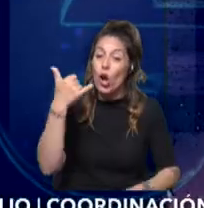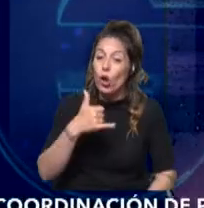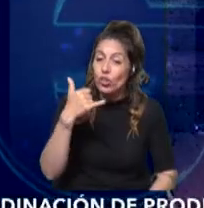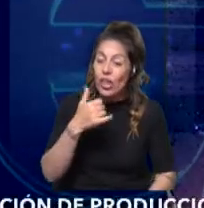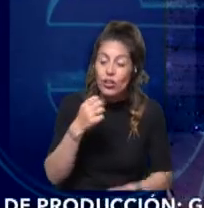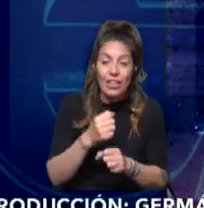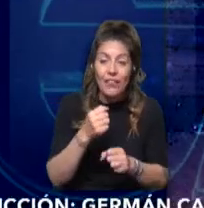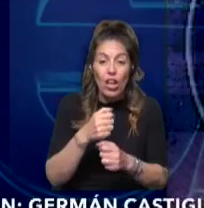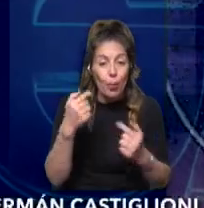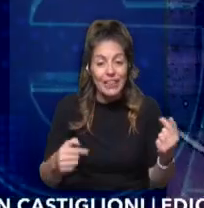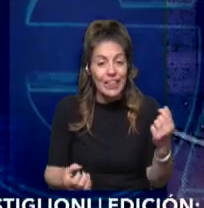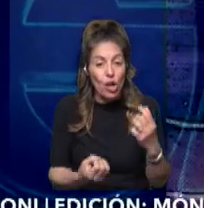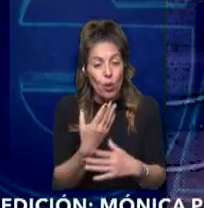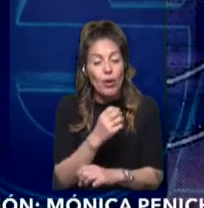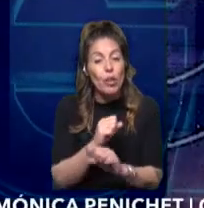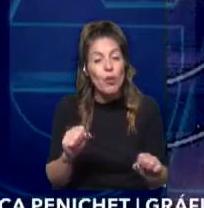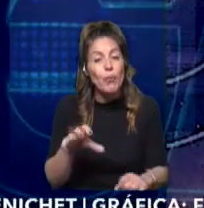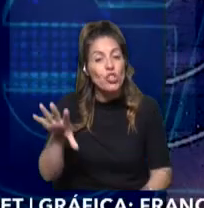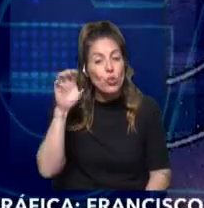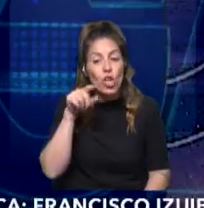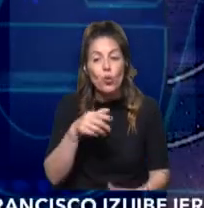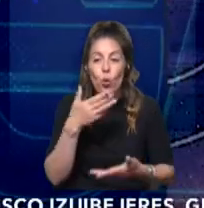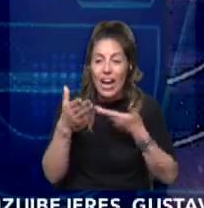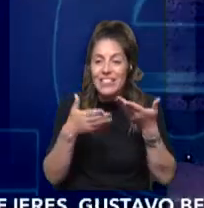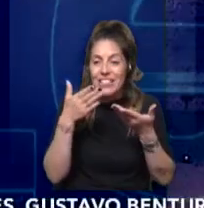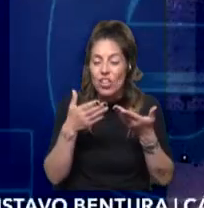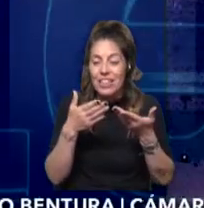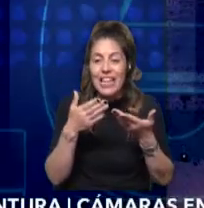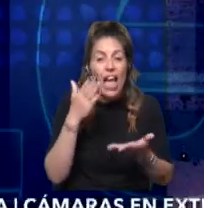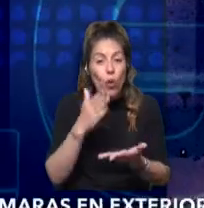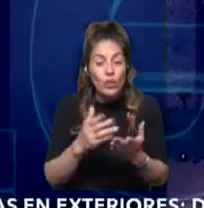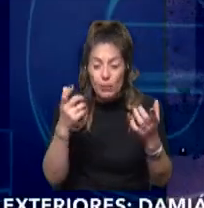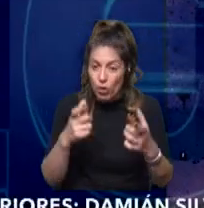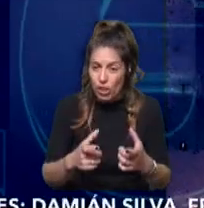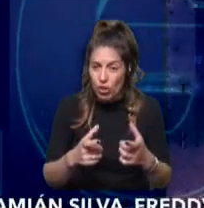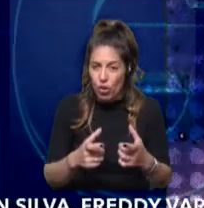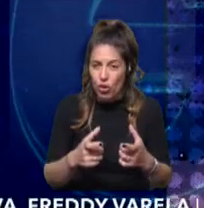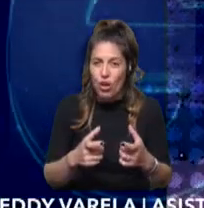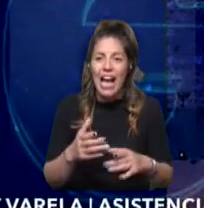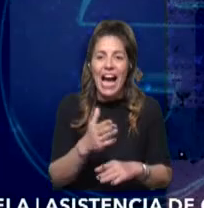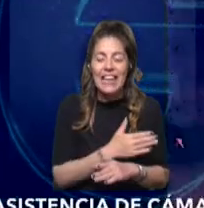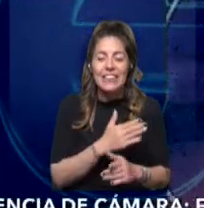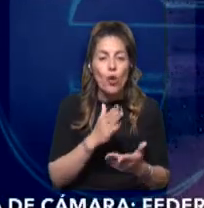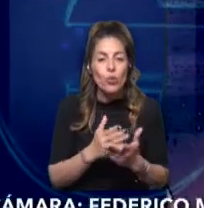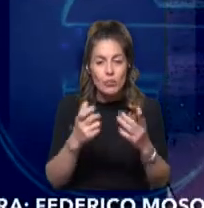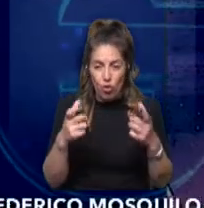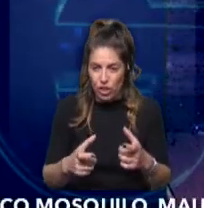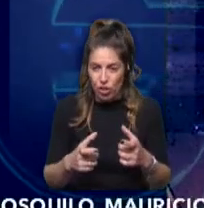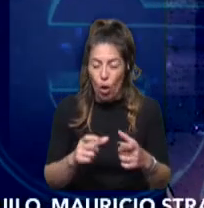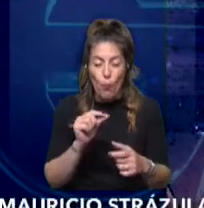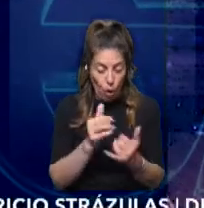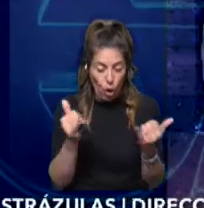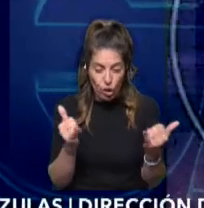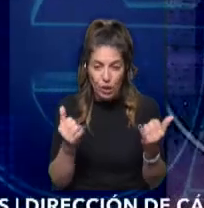en algún material nuevo, dónde podemos escuchar tus canciones. ¿Abrazo es el último disco? No, es el anteúltimo. Hace poco